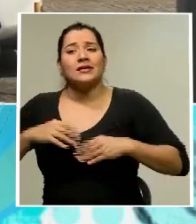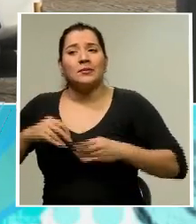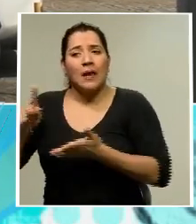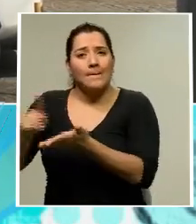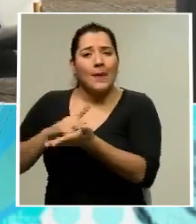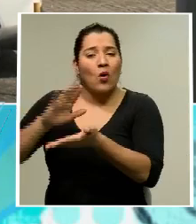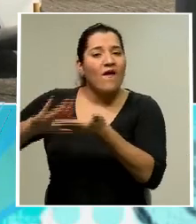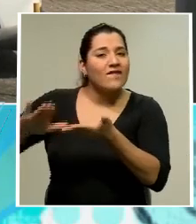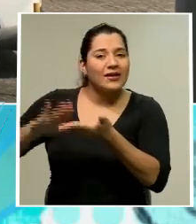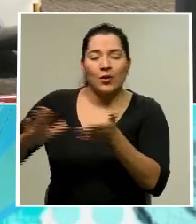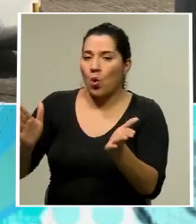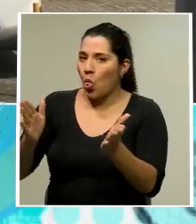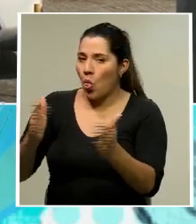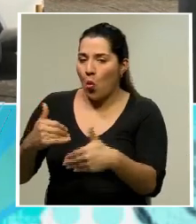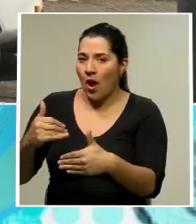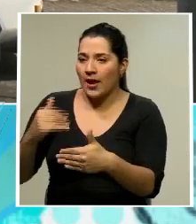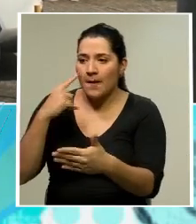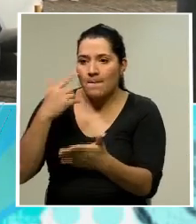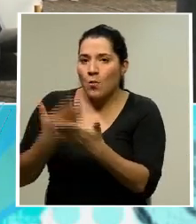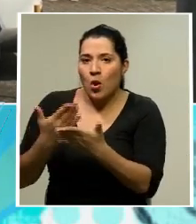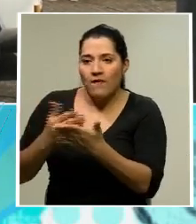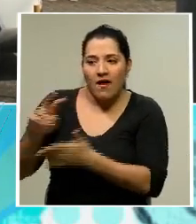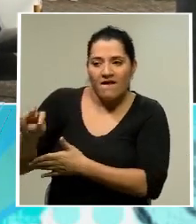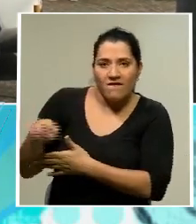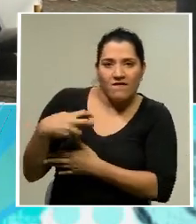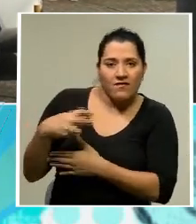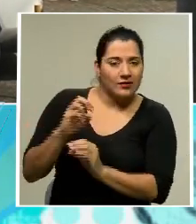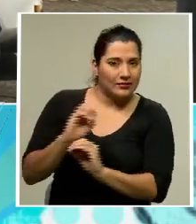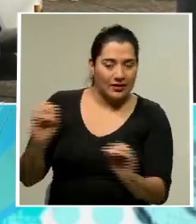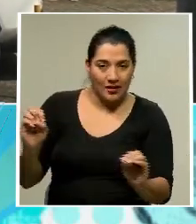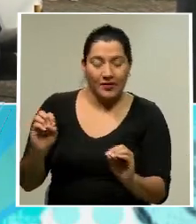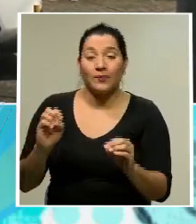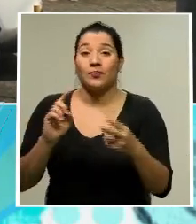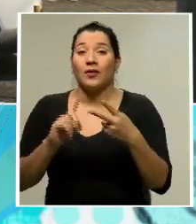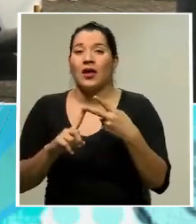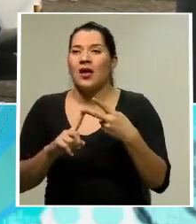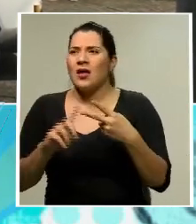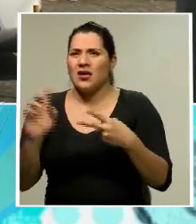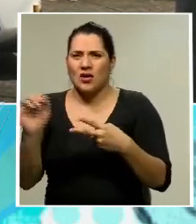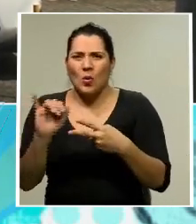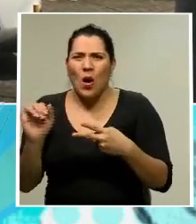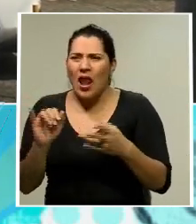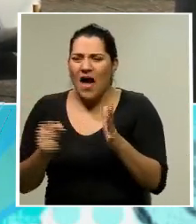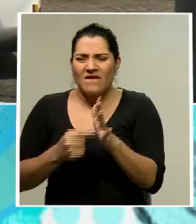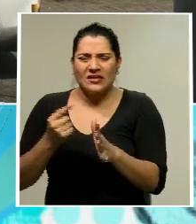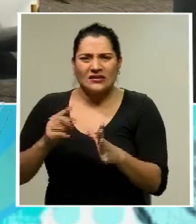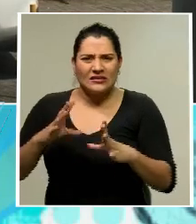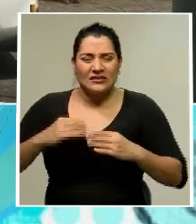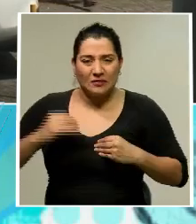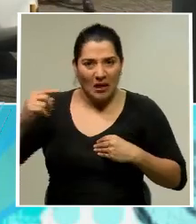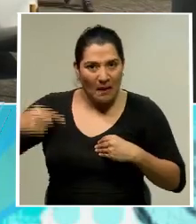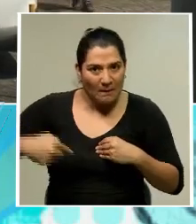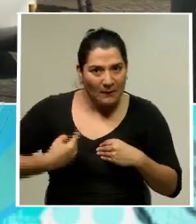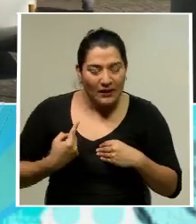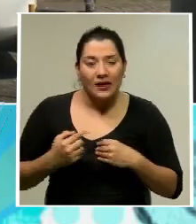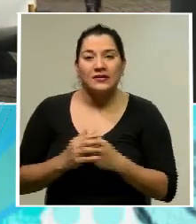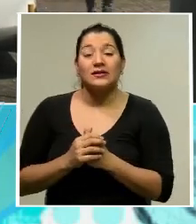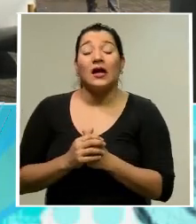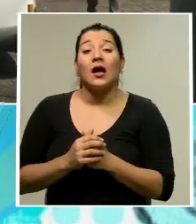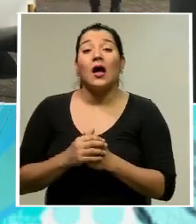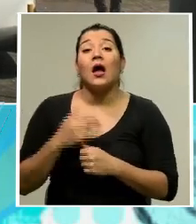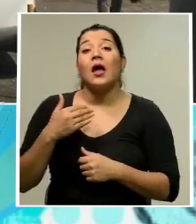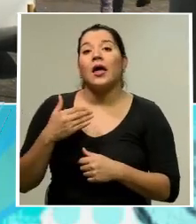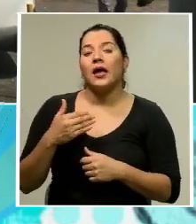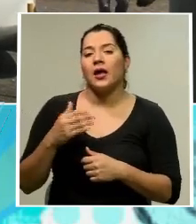e inclusive pues digámoslo así, en el momento en que ellos acudieron a la Fiscalía, propiamente a donde doña